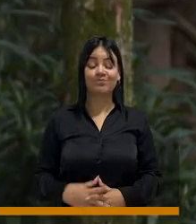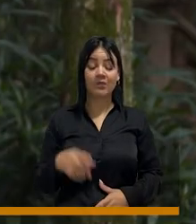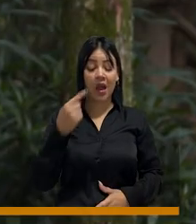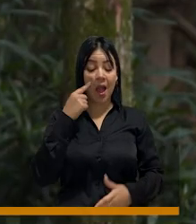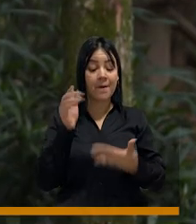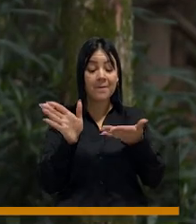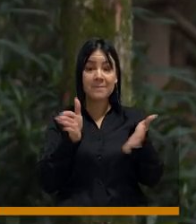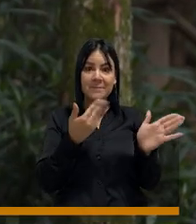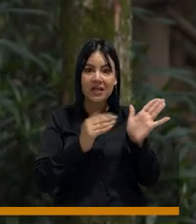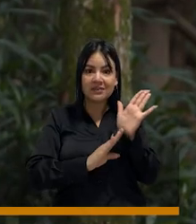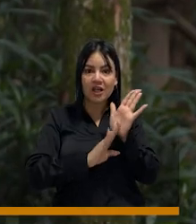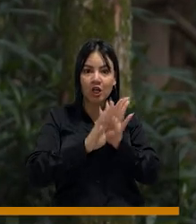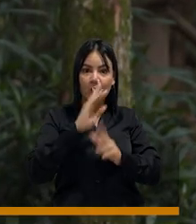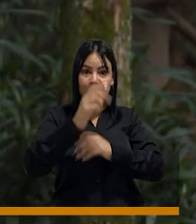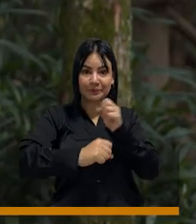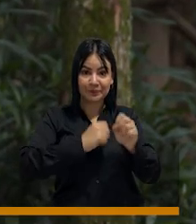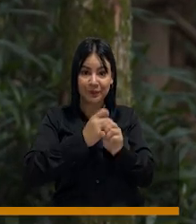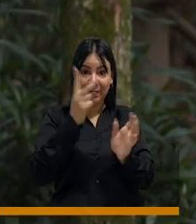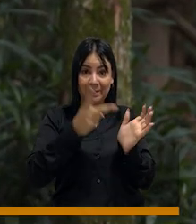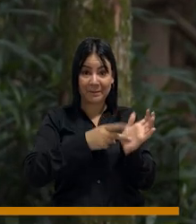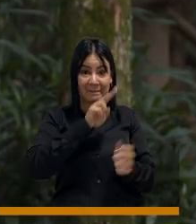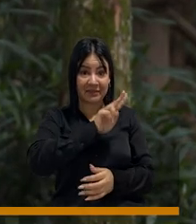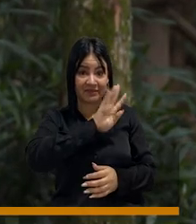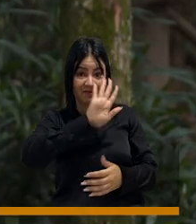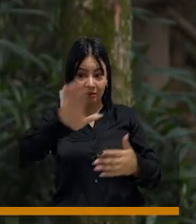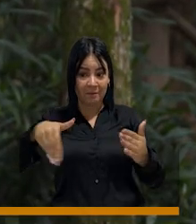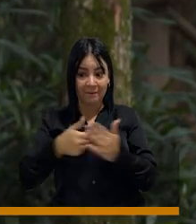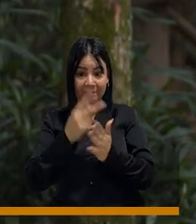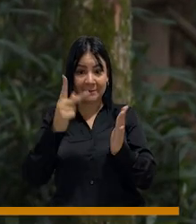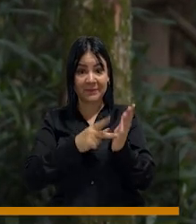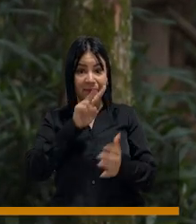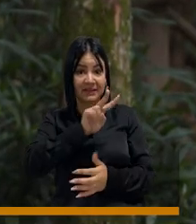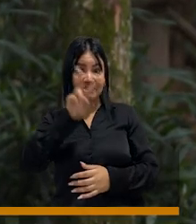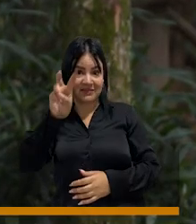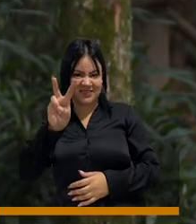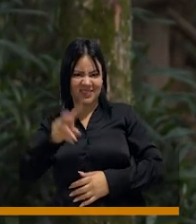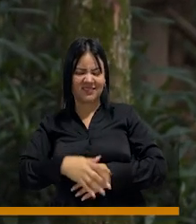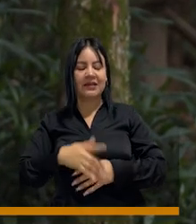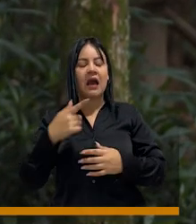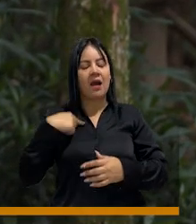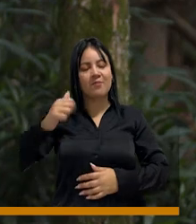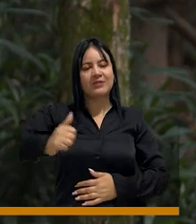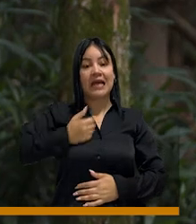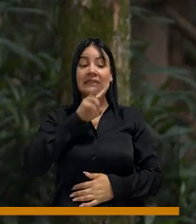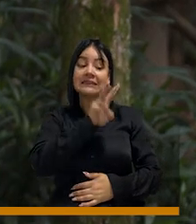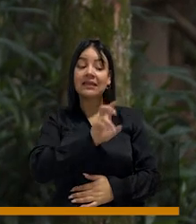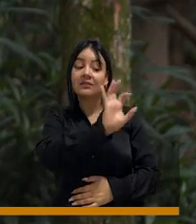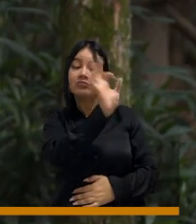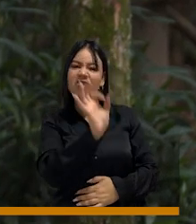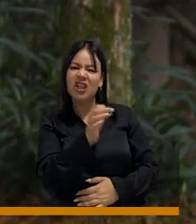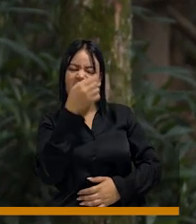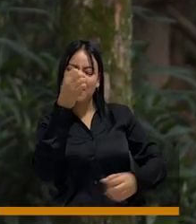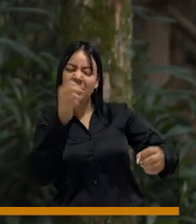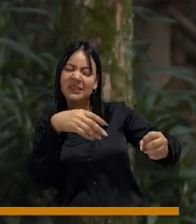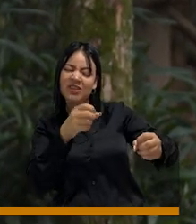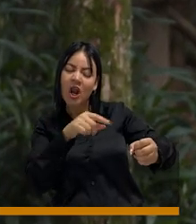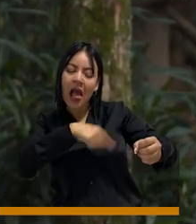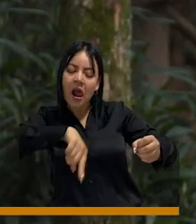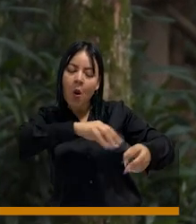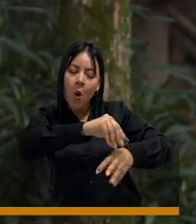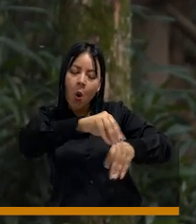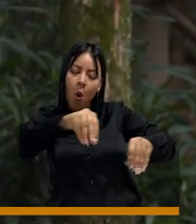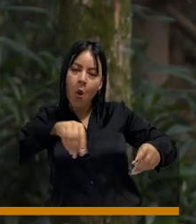En el Plan de Desarrollo 2024-2027 lo dejamos plasmado. Vamos a pasar de aprovechar el 7% de los